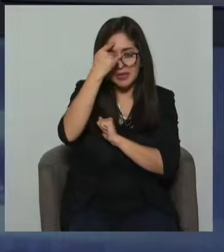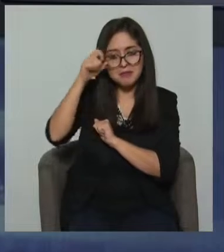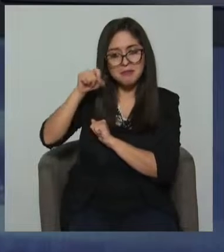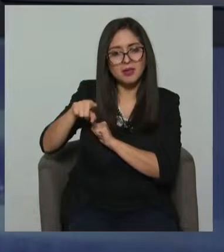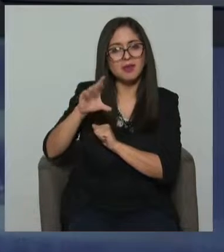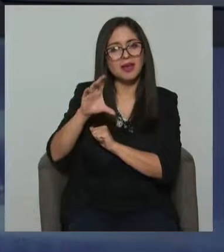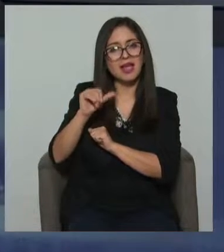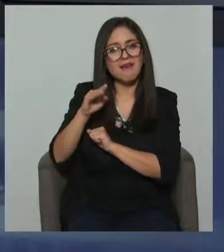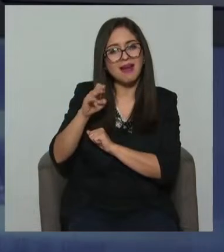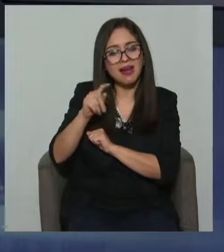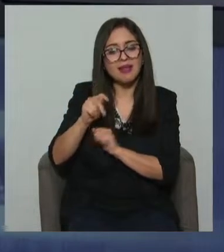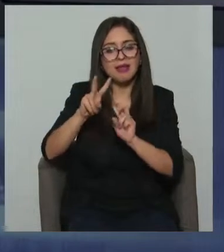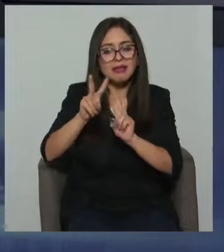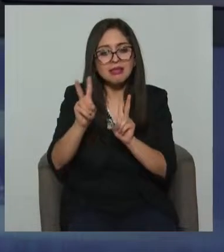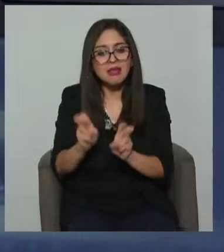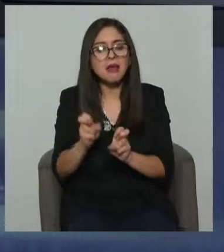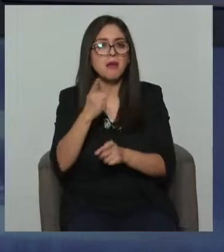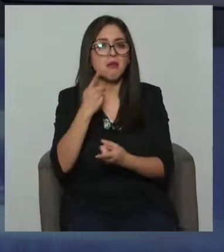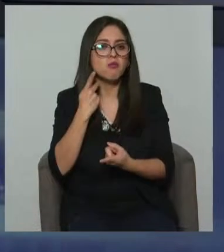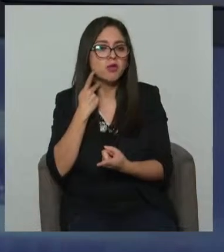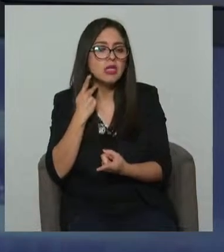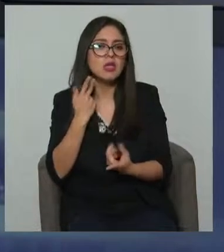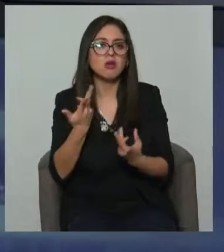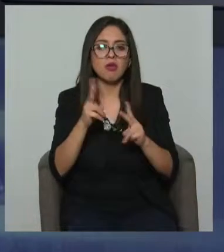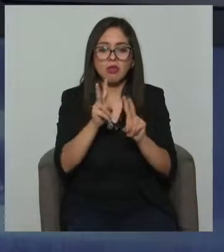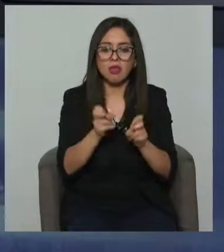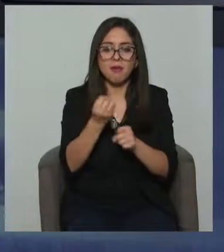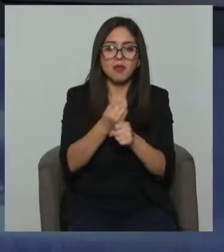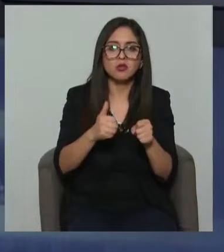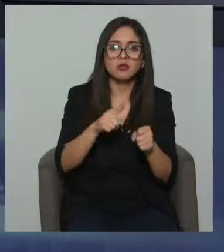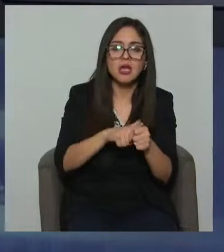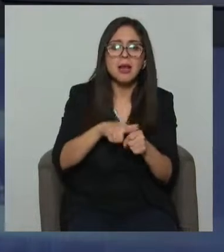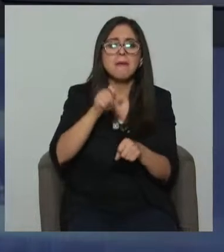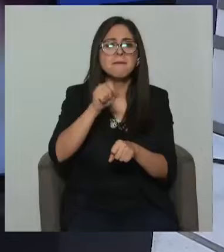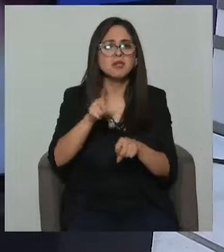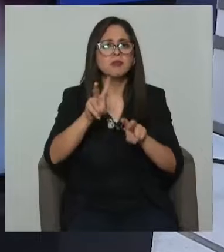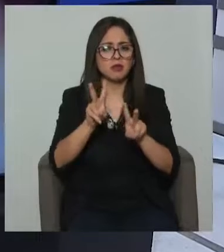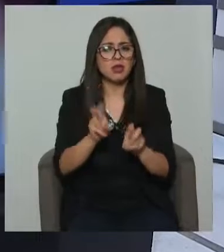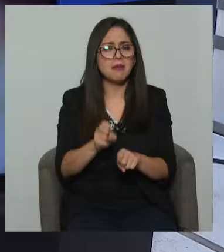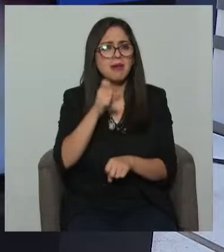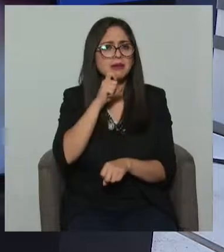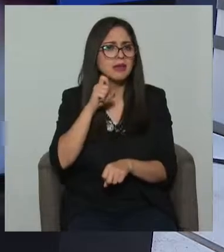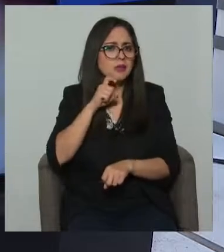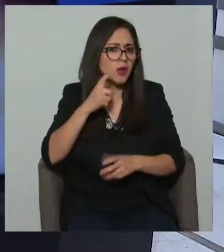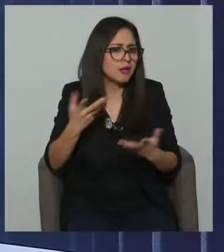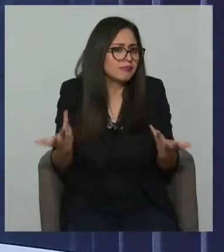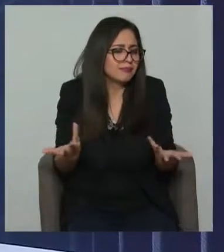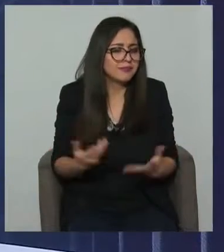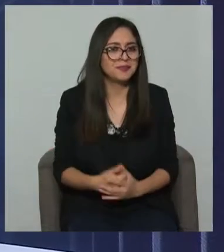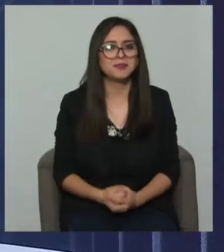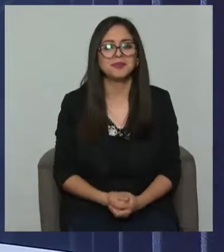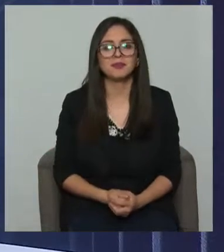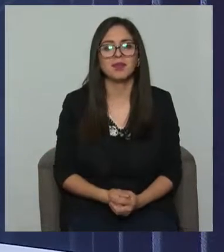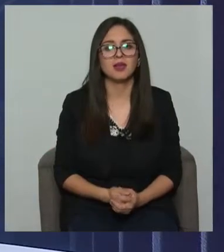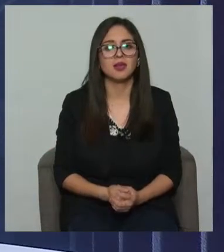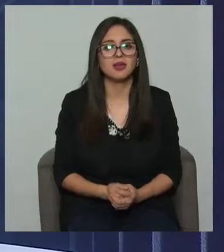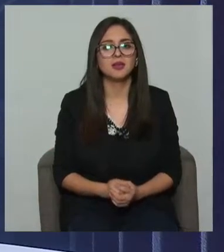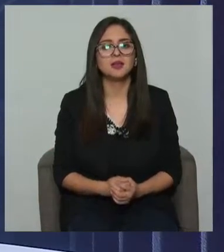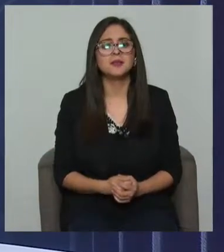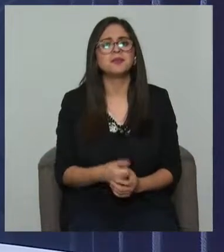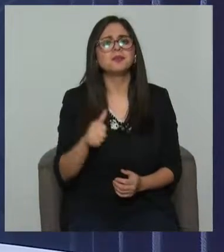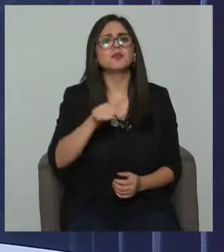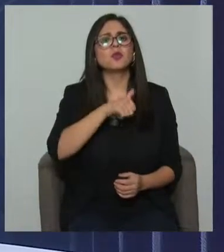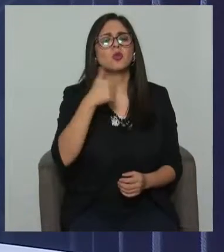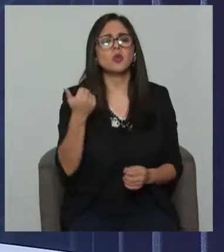cabaret, sobre asuntos políticos, asuntos sociales y hasta sexuales, ¿por qué no? Oye, ¿cómo va esto de otra obra que se llama